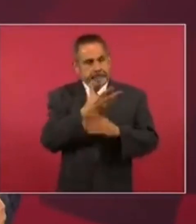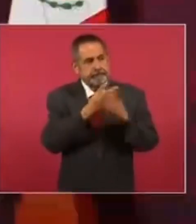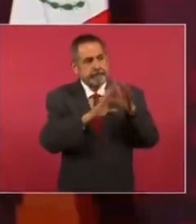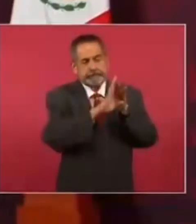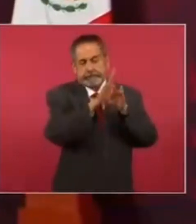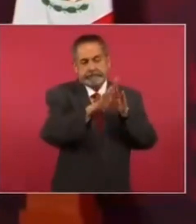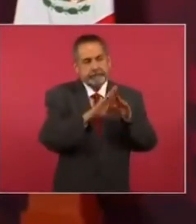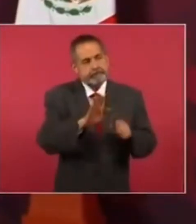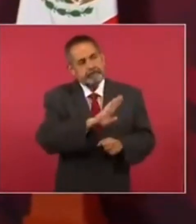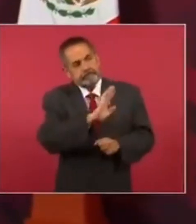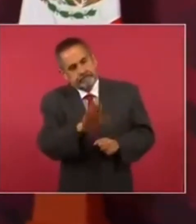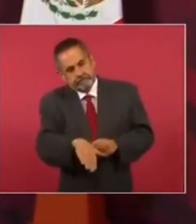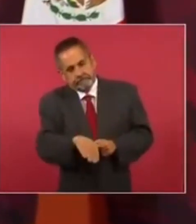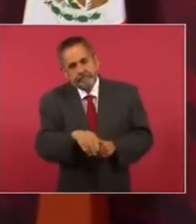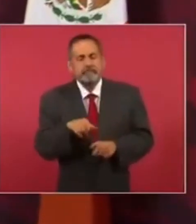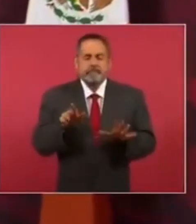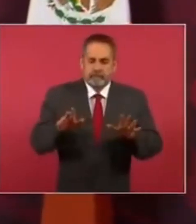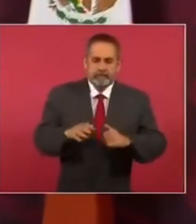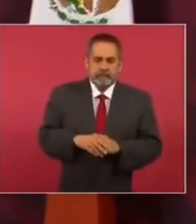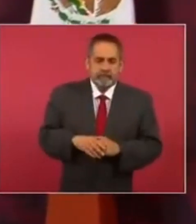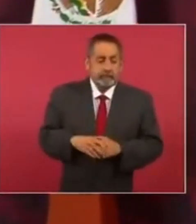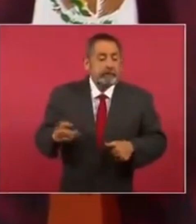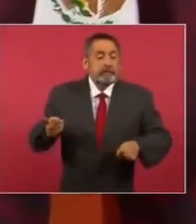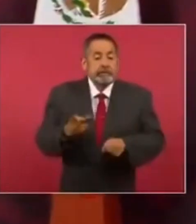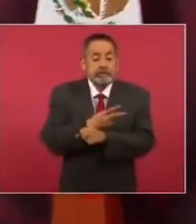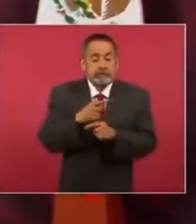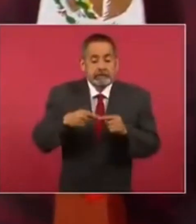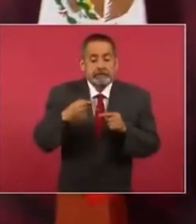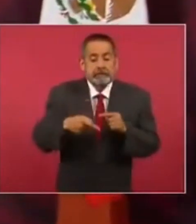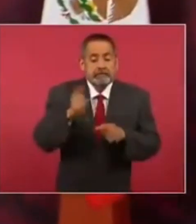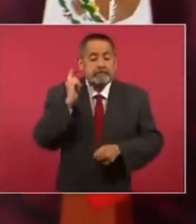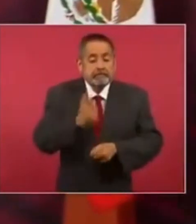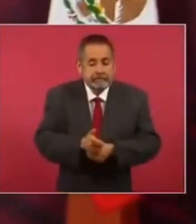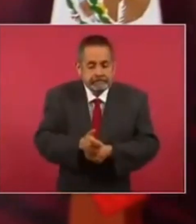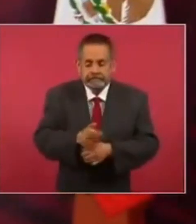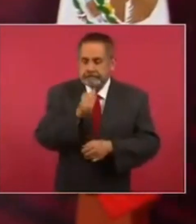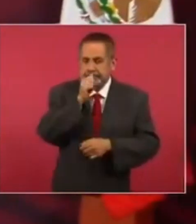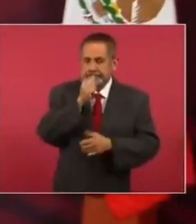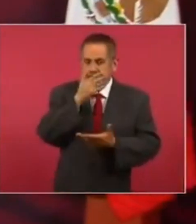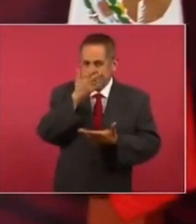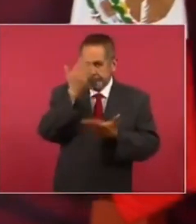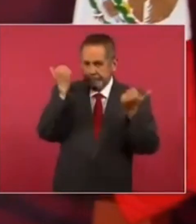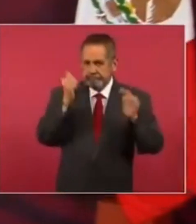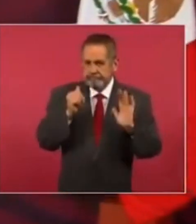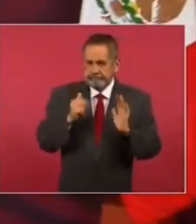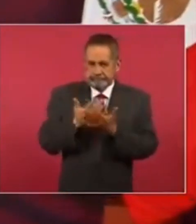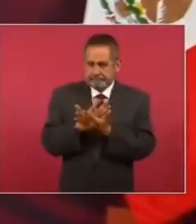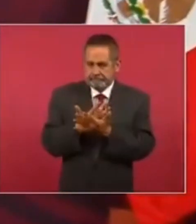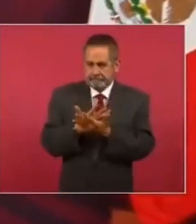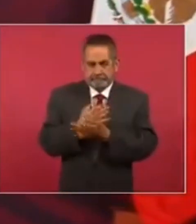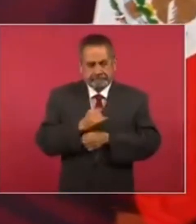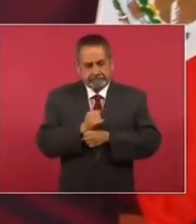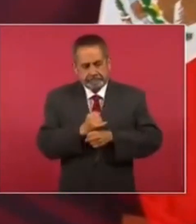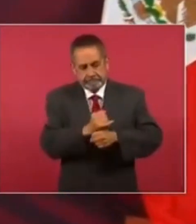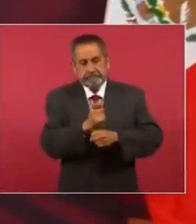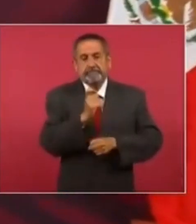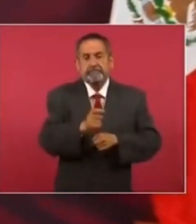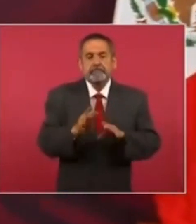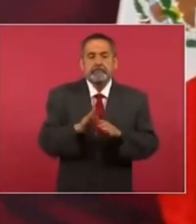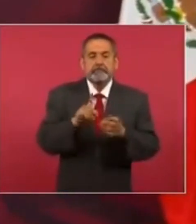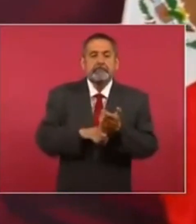en Ciudad Juárez. No sabemos todavía el alcance, cuál